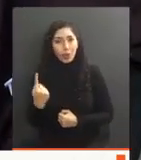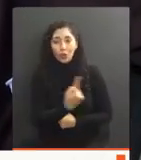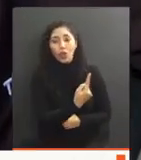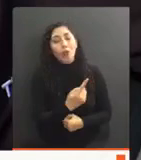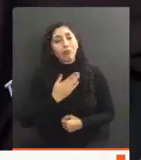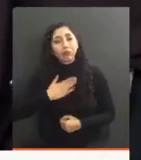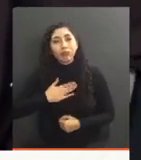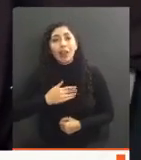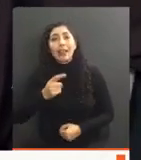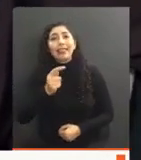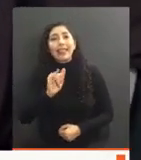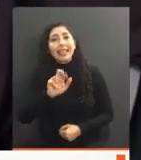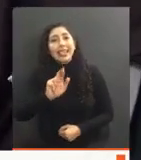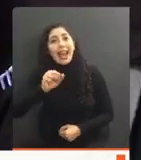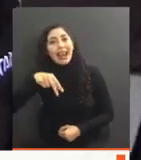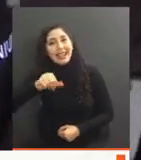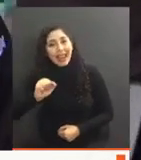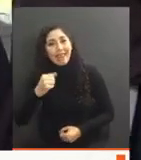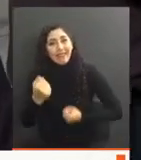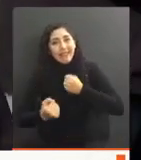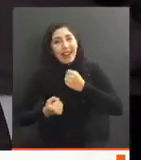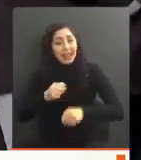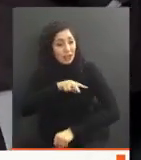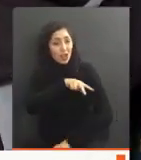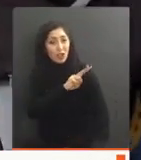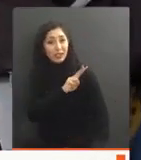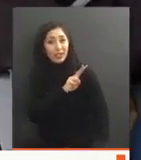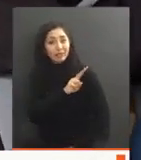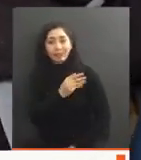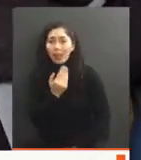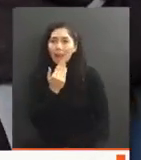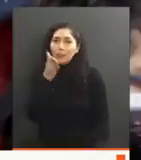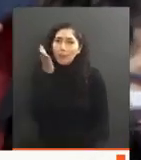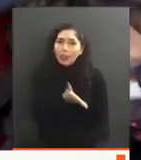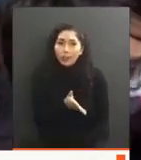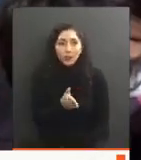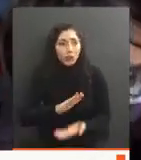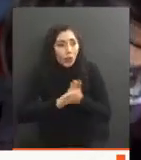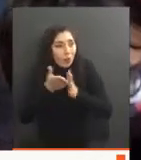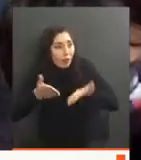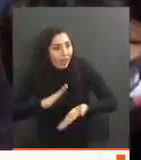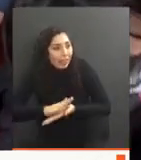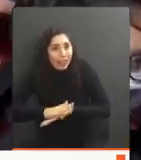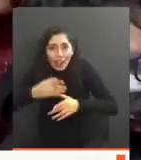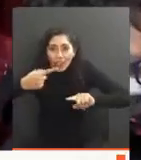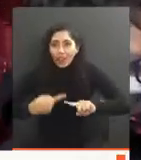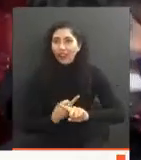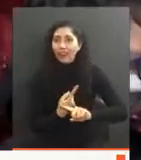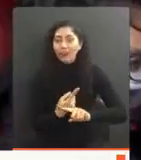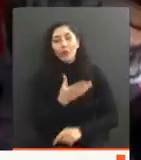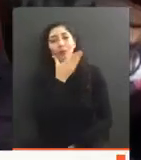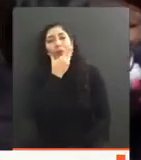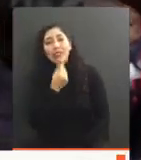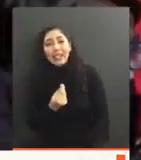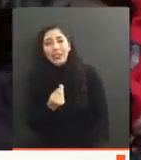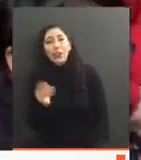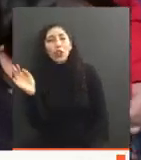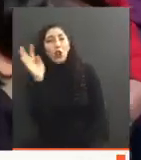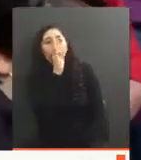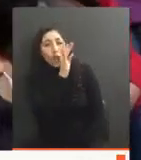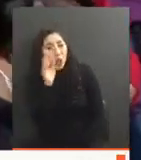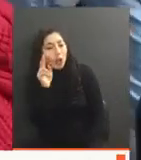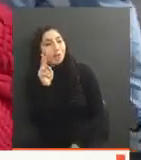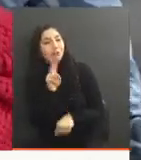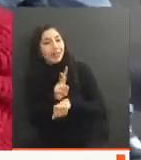ya tampoco podemos volver a la Tirana, entonces todo esto volver a revivirlo. Muy bonito, o sea, el colorido, el